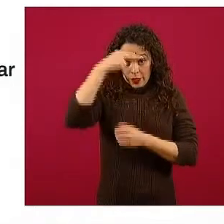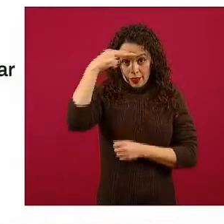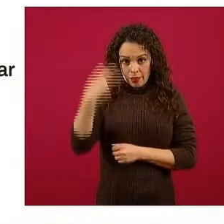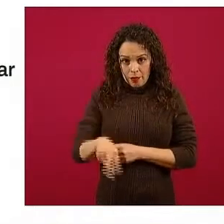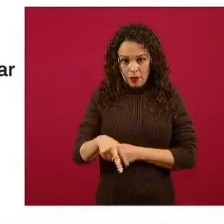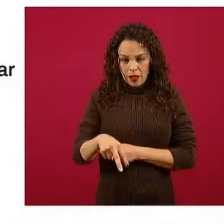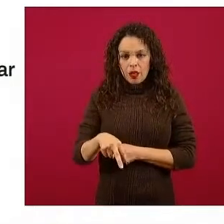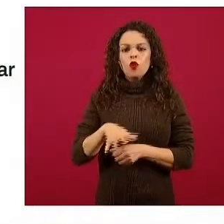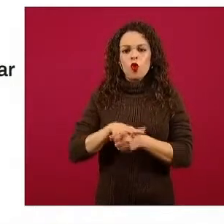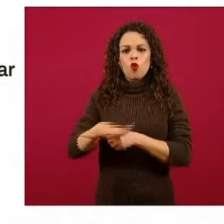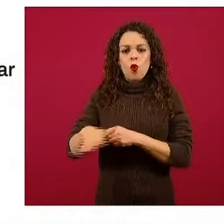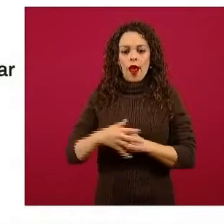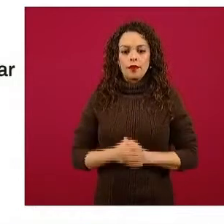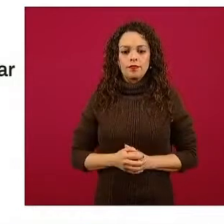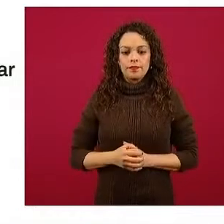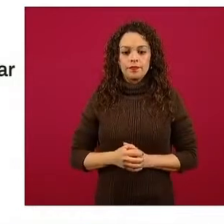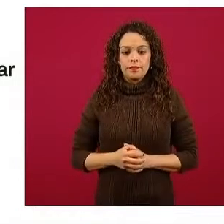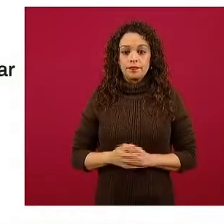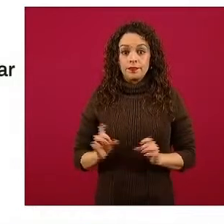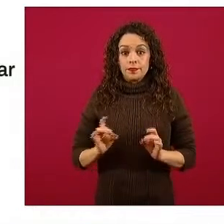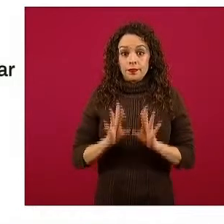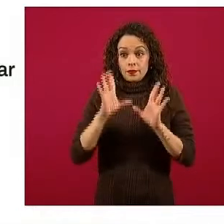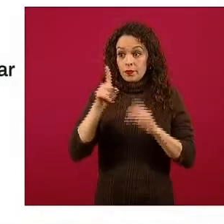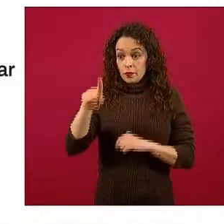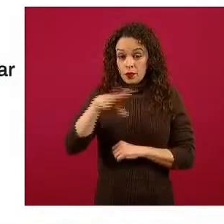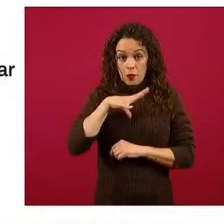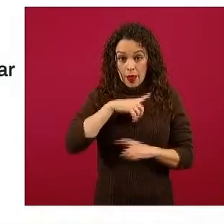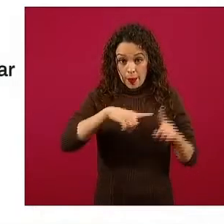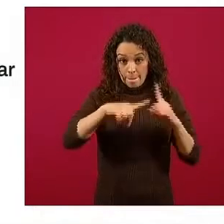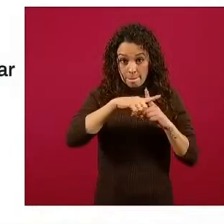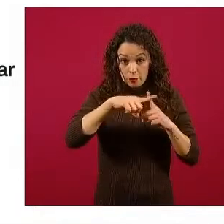que si tienes positivo a COVID, aíslate